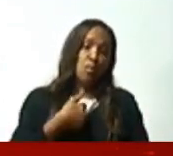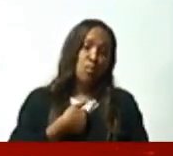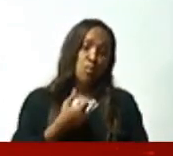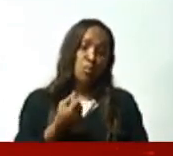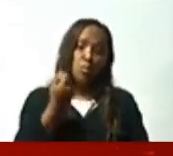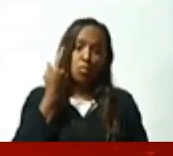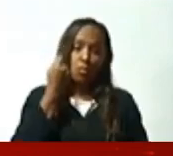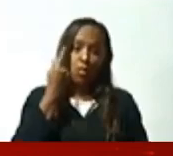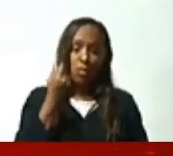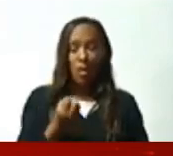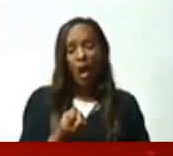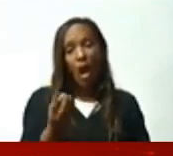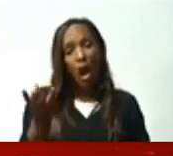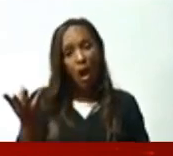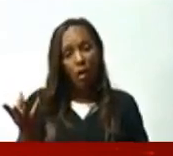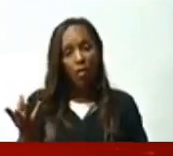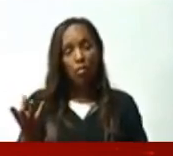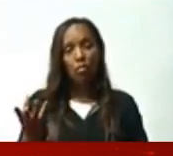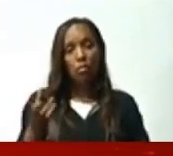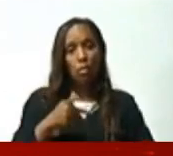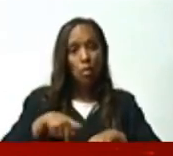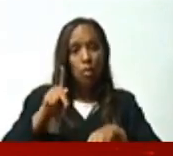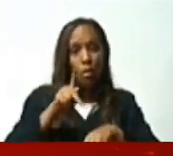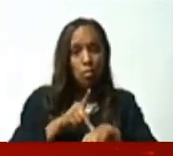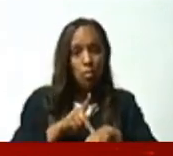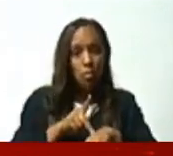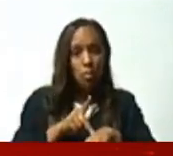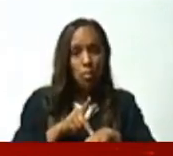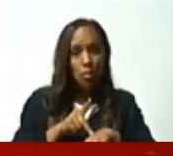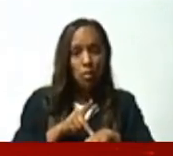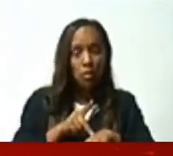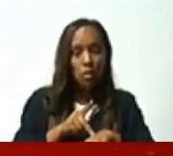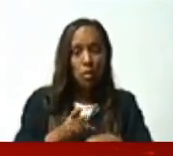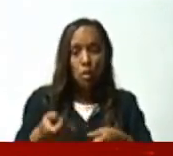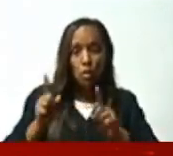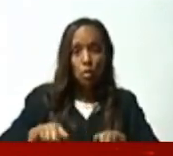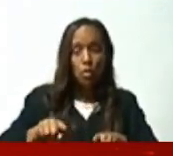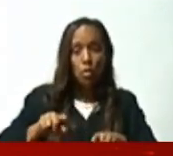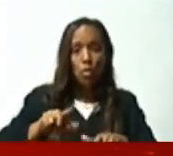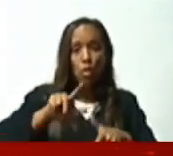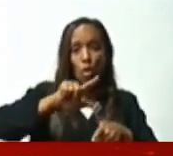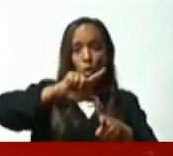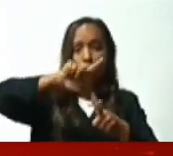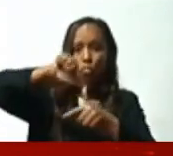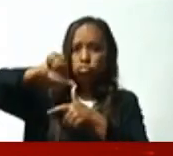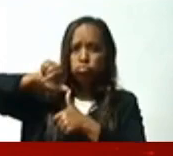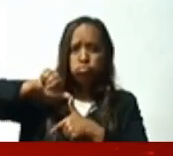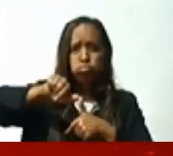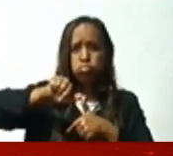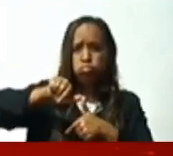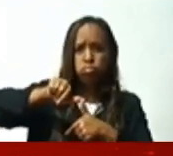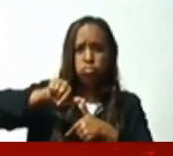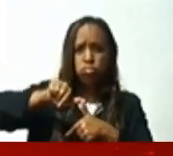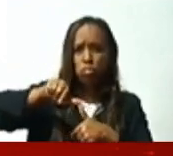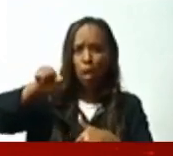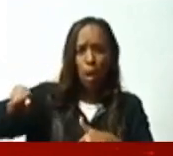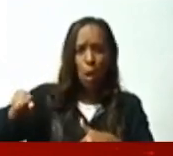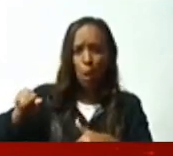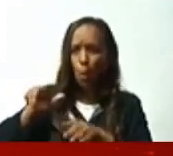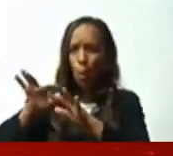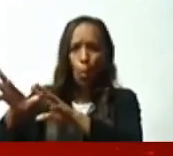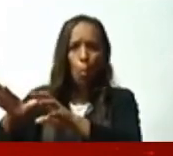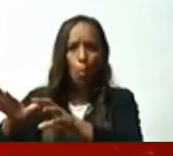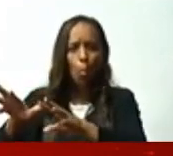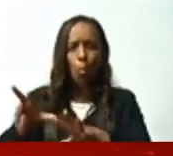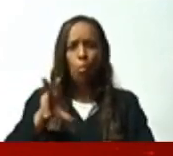otra solamente tiene que ver como para abrir una llave en lo que tiene que ver con compra y contratación del Estado.